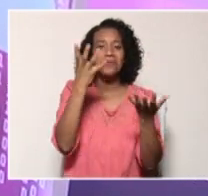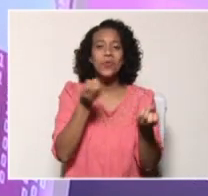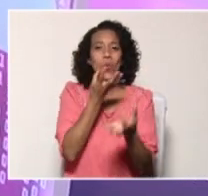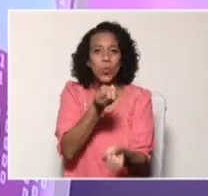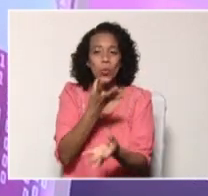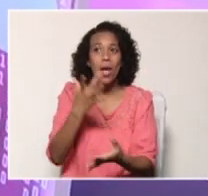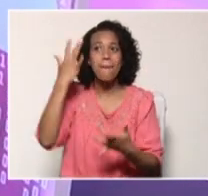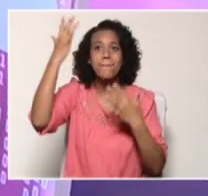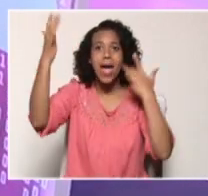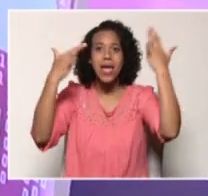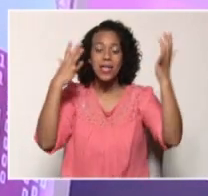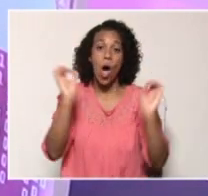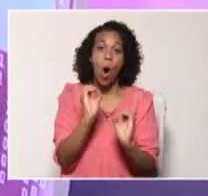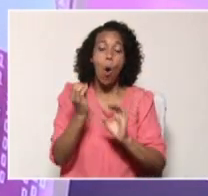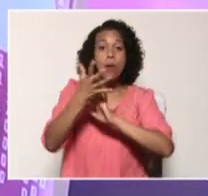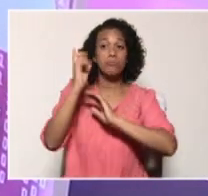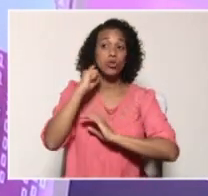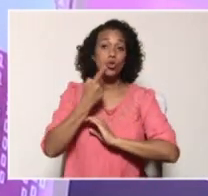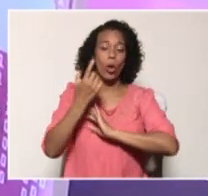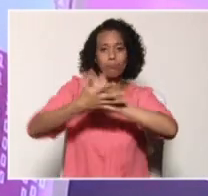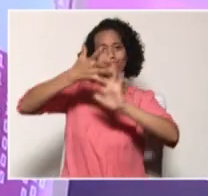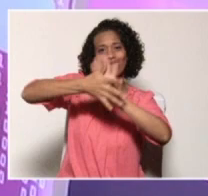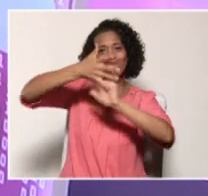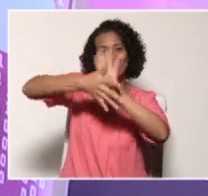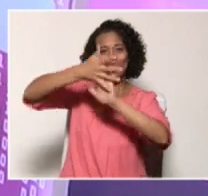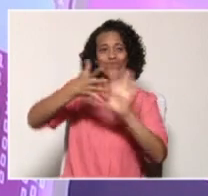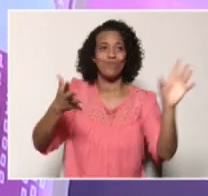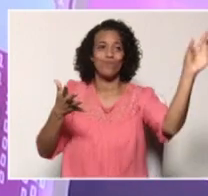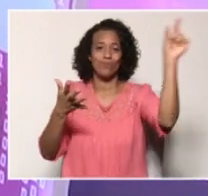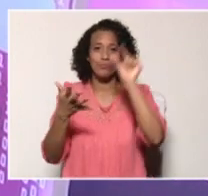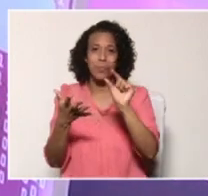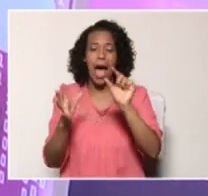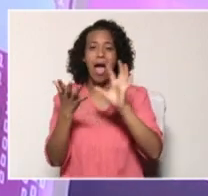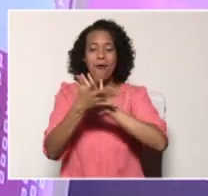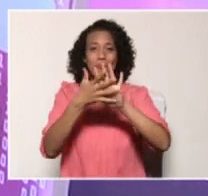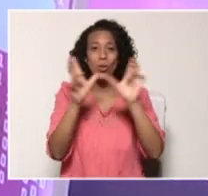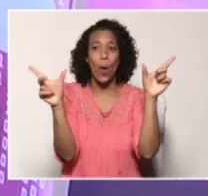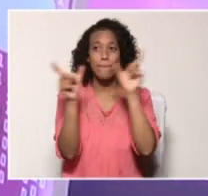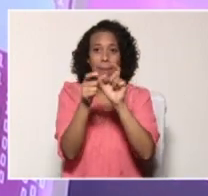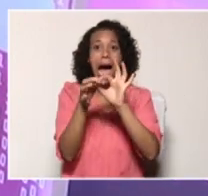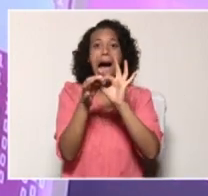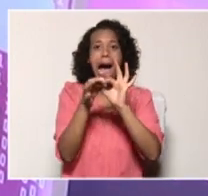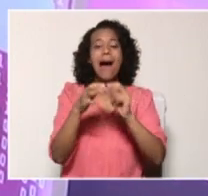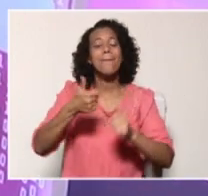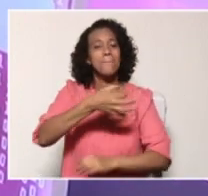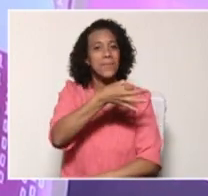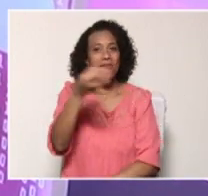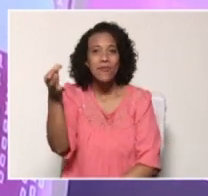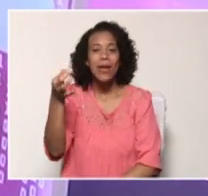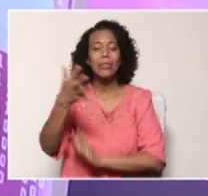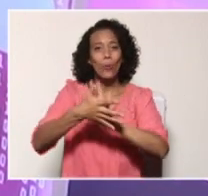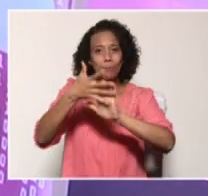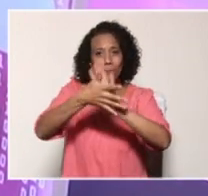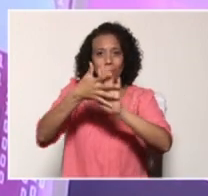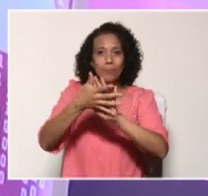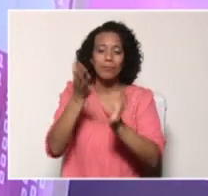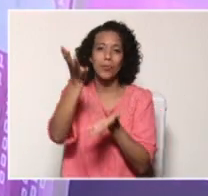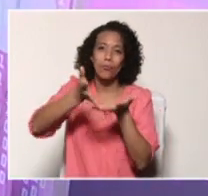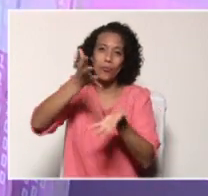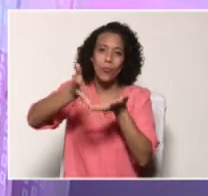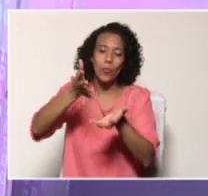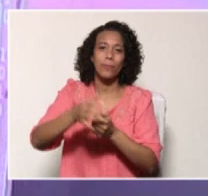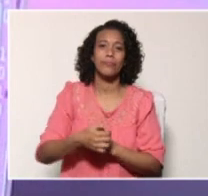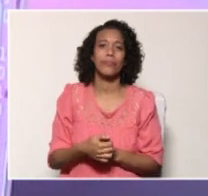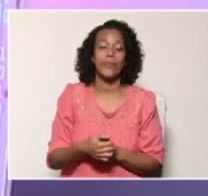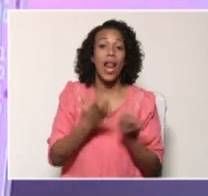nuestra imaginación para realizar videos con un creativo y con un fin único en el estilo de